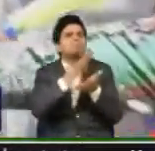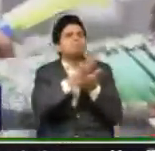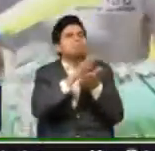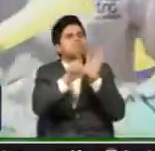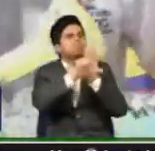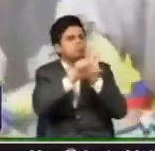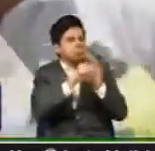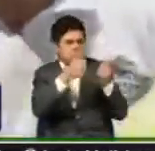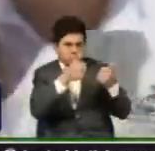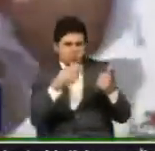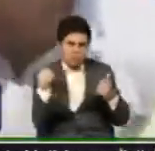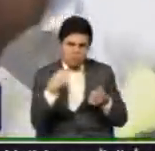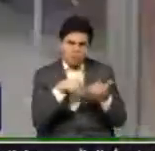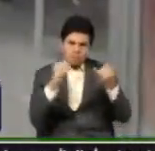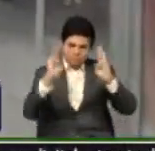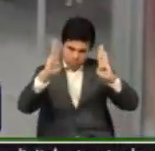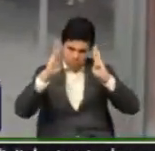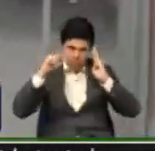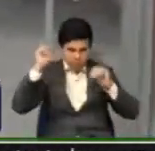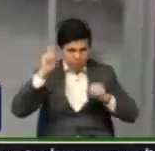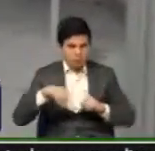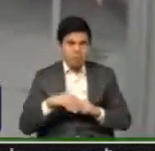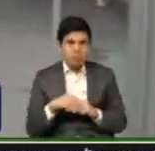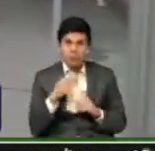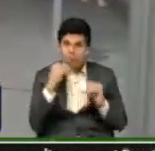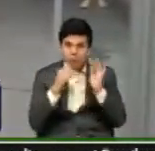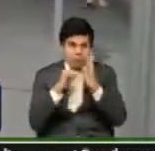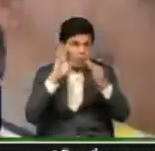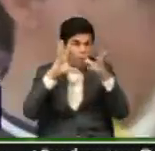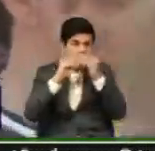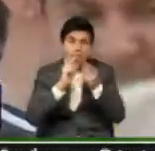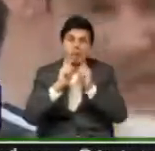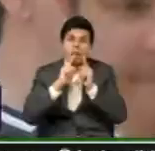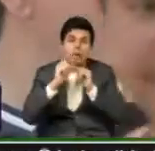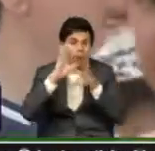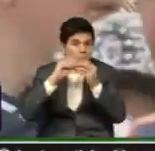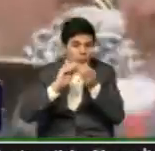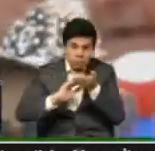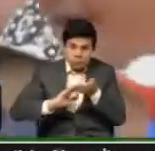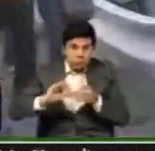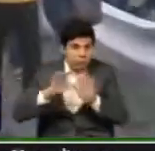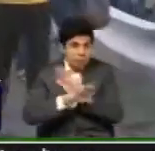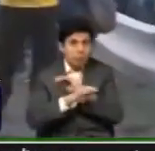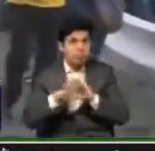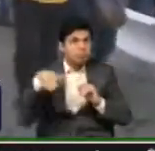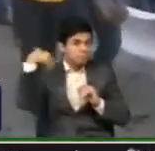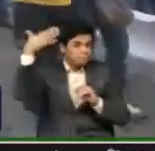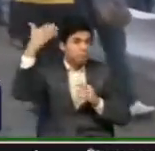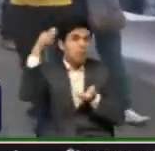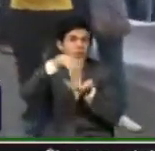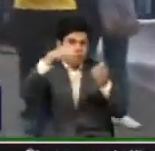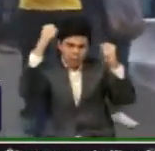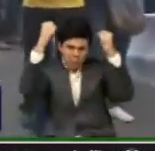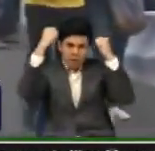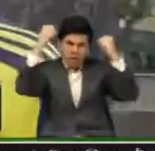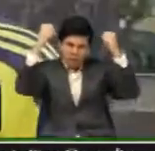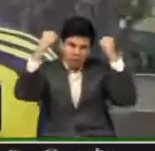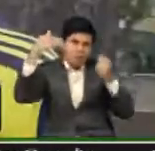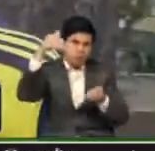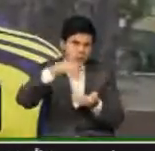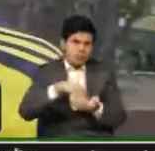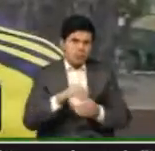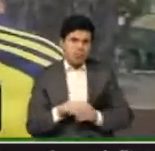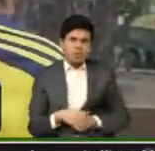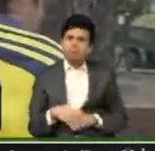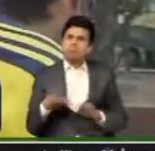presidente, escúchenos. De no llegar a una concertación con el gobierno nacional, los comerciantes anuncian nuevas manifestaciones.